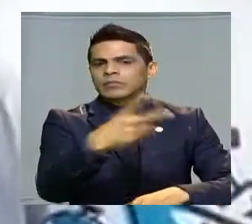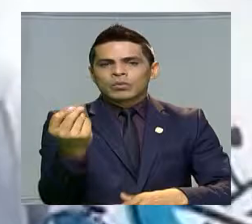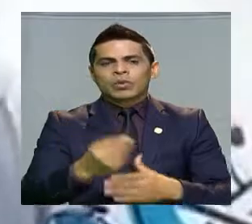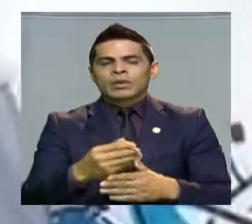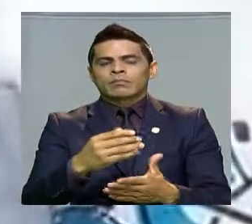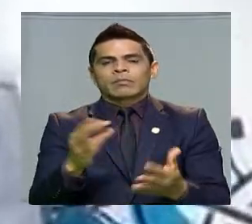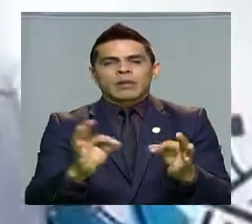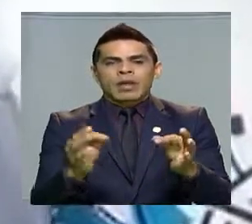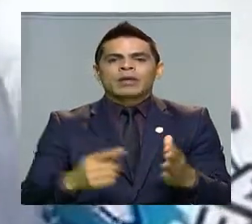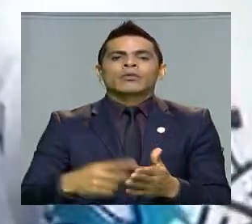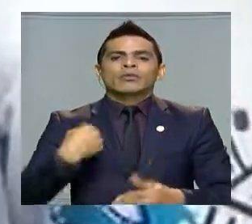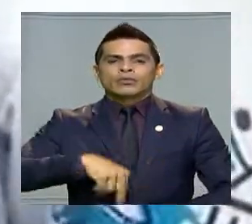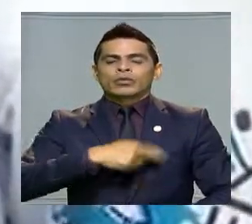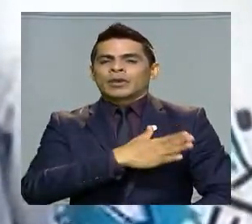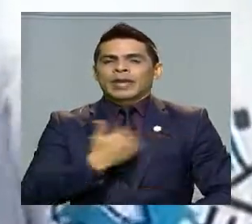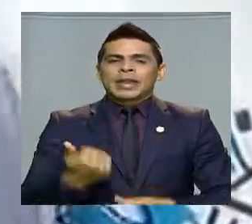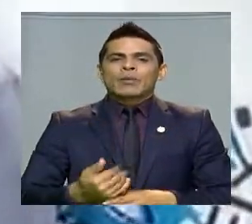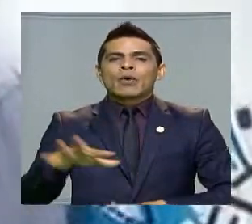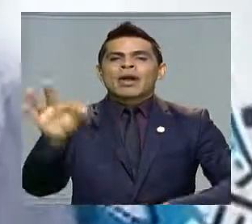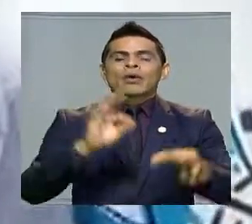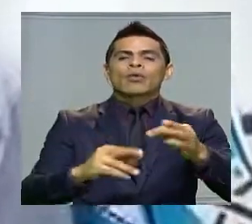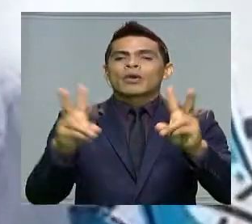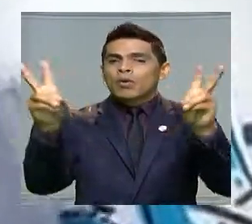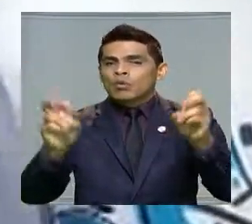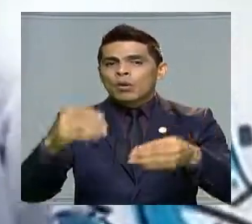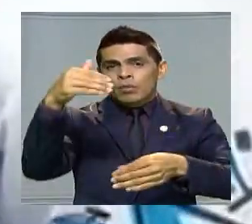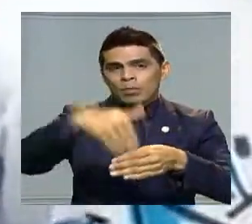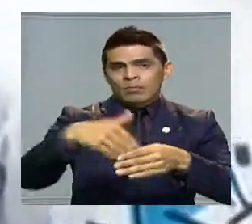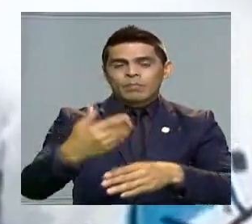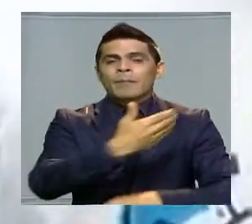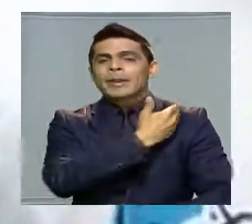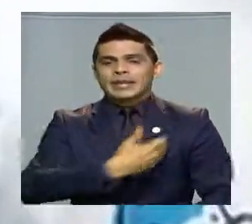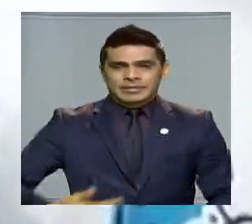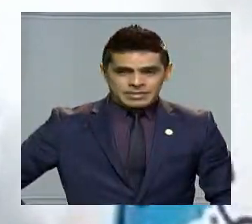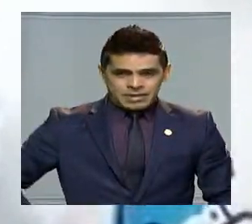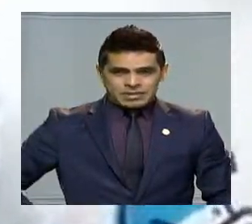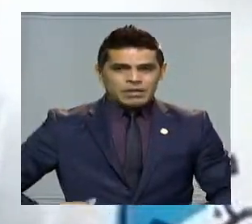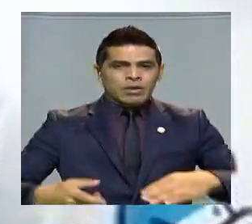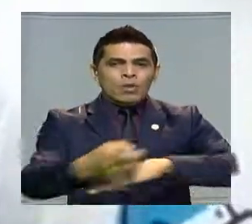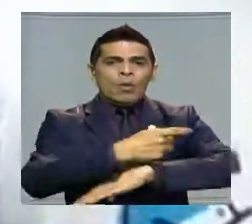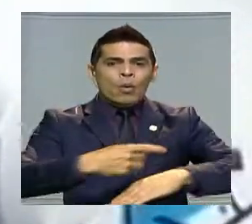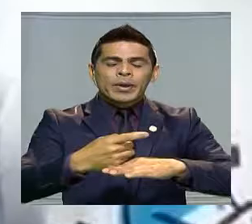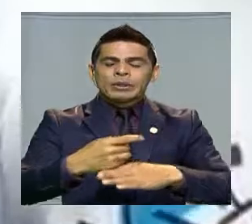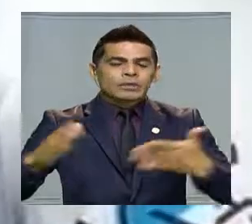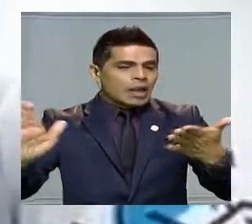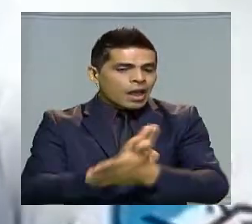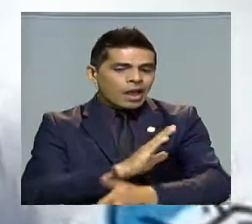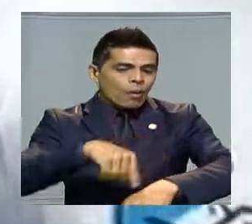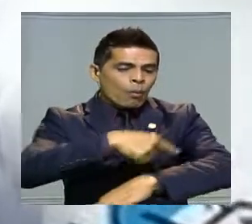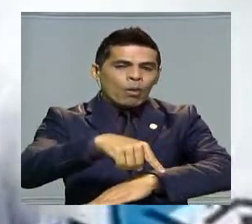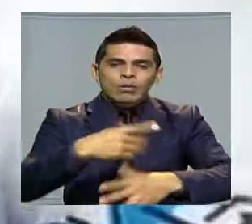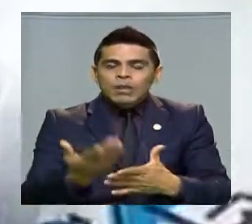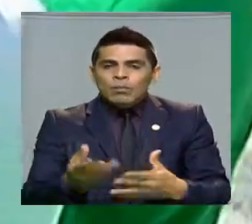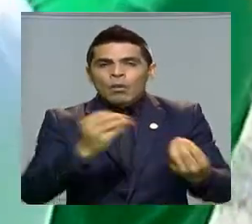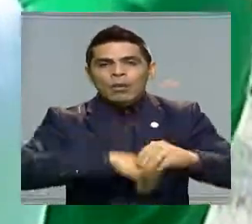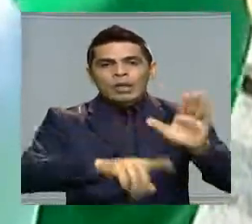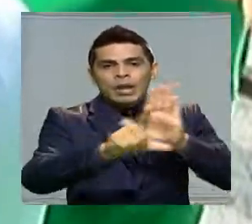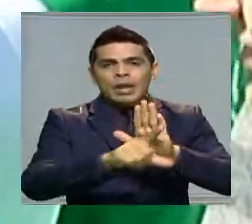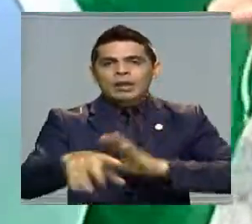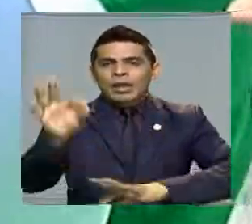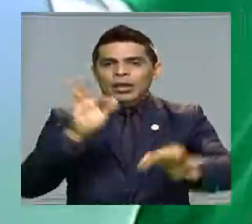cual queremos elegir un nuevo presidente. Hay gobernadores que se les venció el periodo constitucional y queremos elegir nuevos